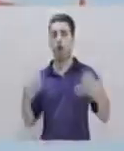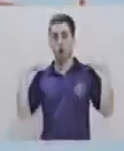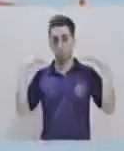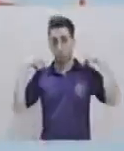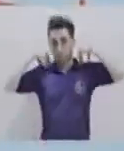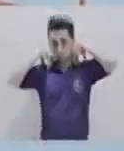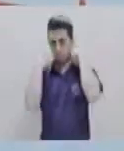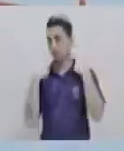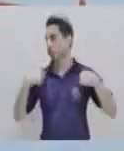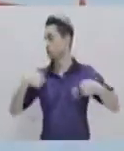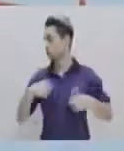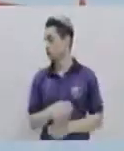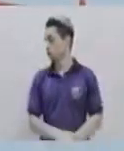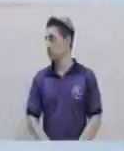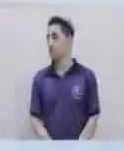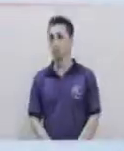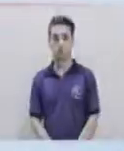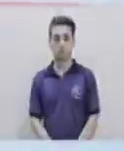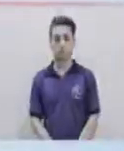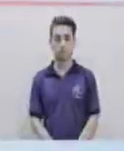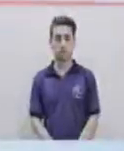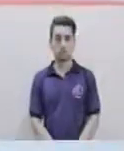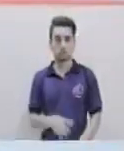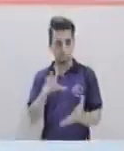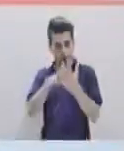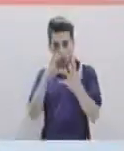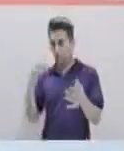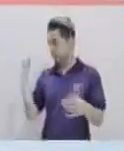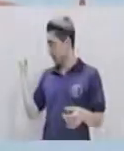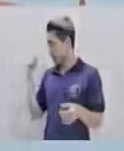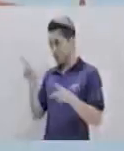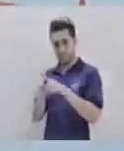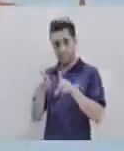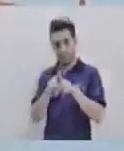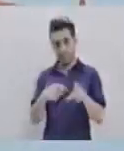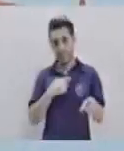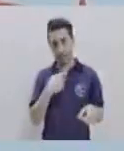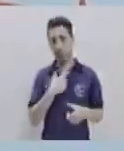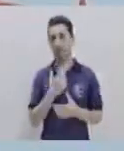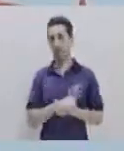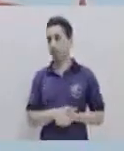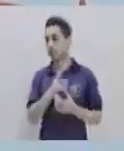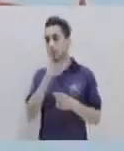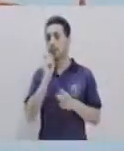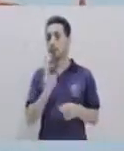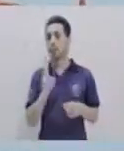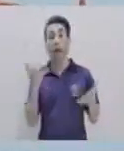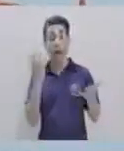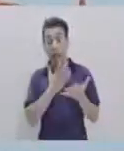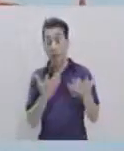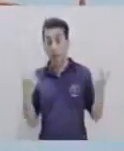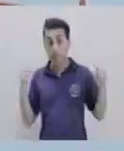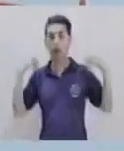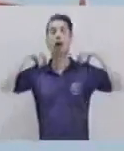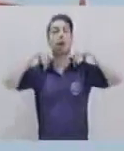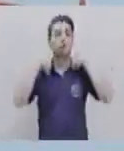Debes de preparar tu cuerpo siempre que vas a hacer actividad física. Estiramos,